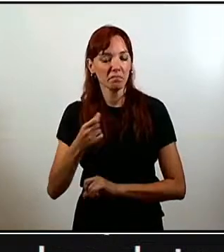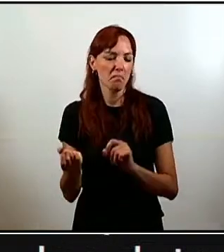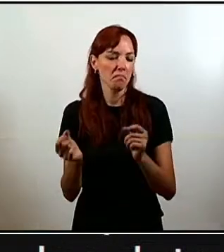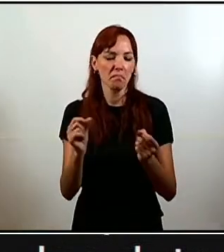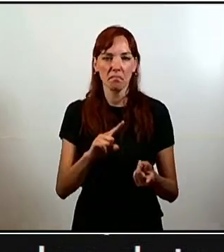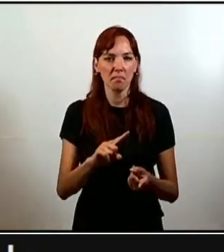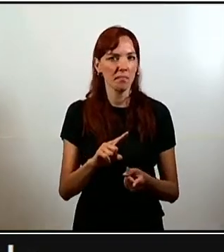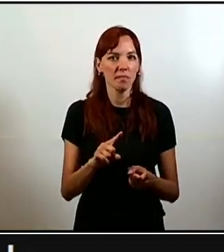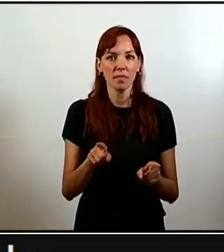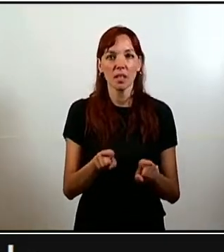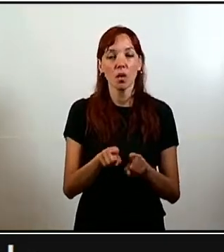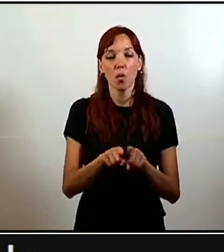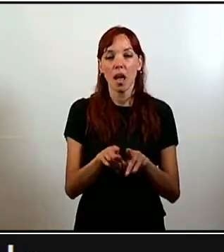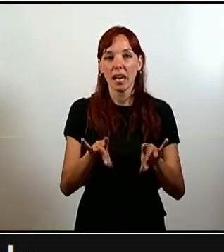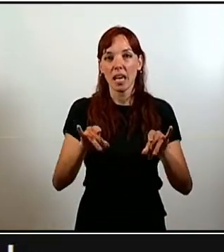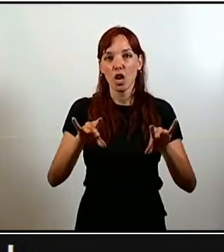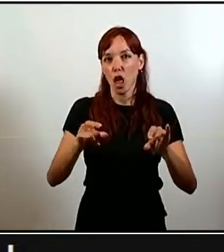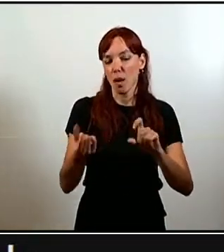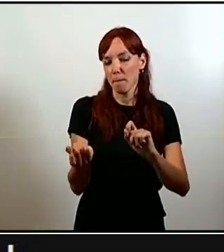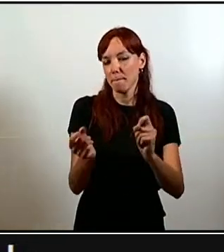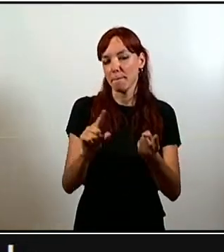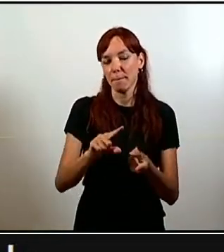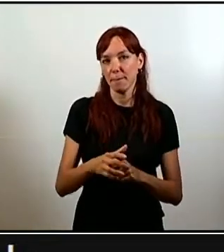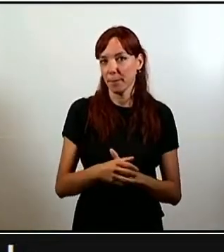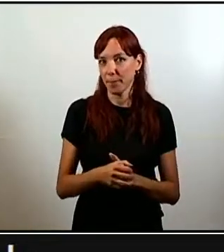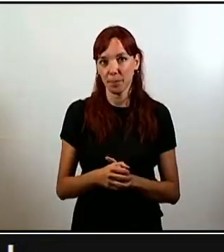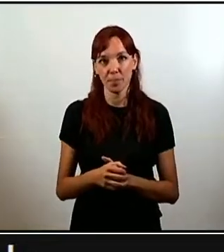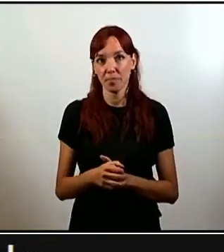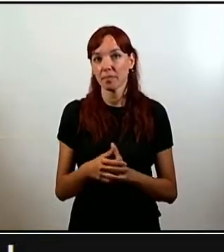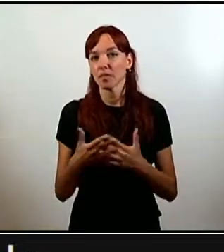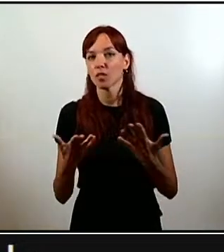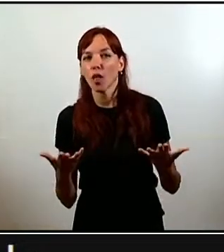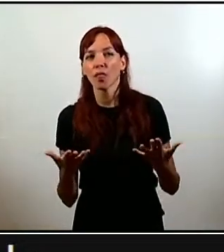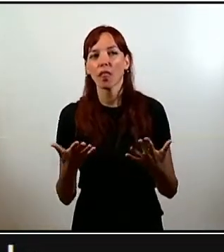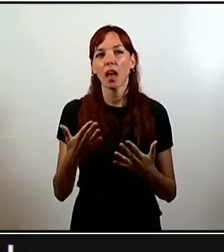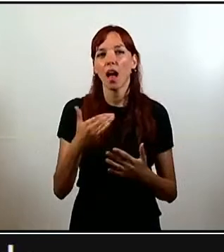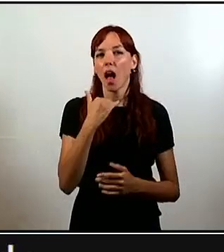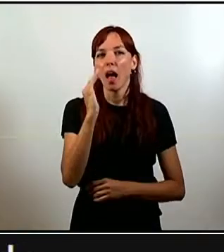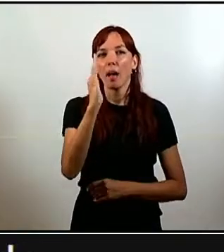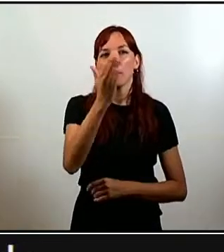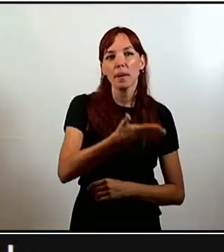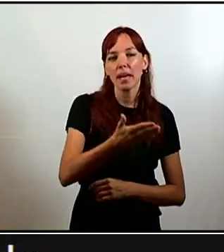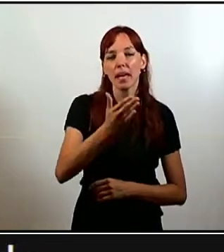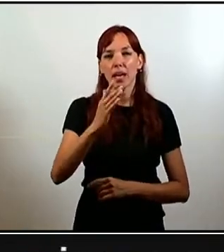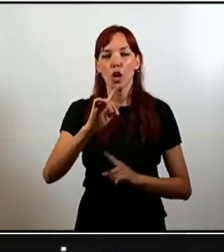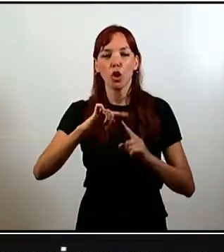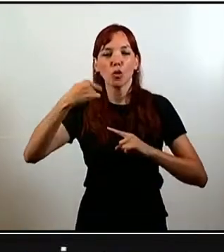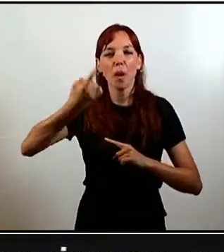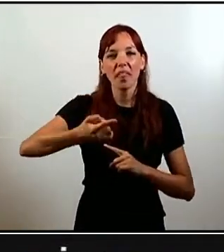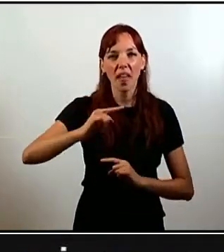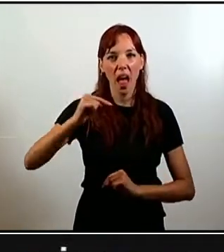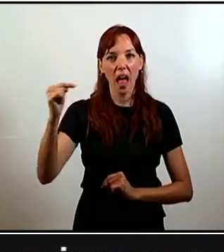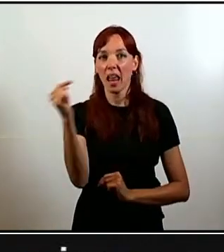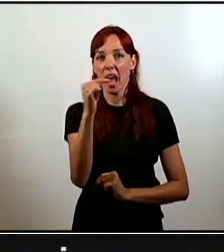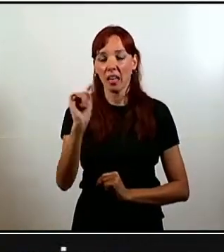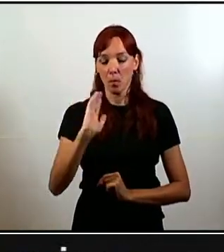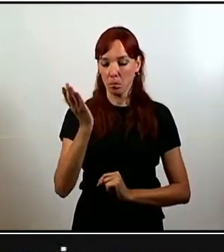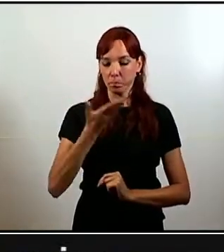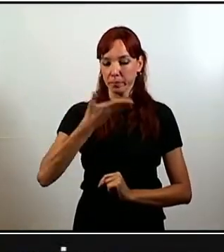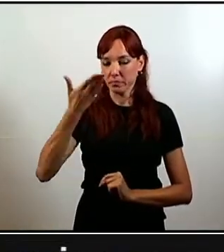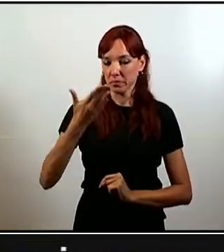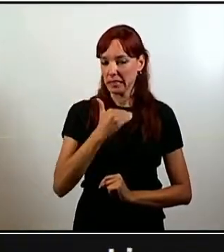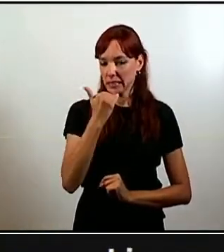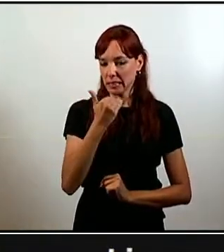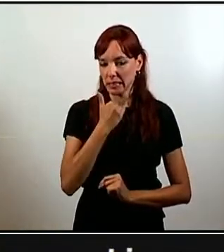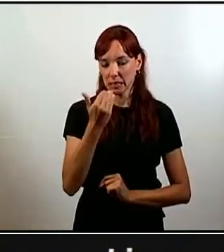que obtuvimos a nivel regional. Por tanto, no ha habido ningún castigo ni ninguna consecuencia a